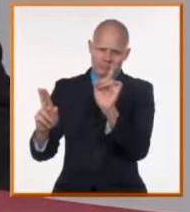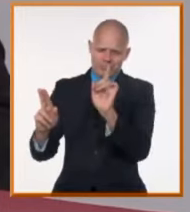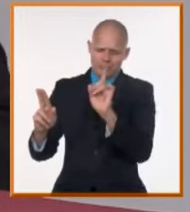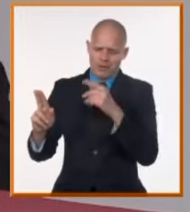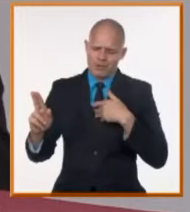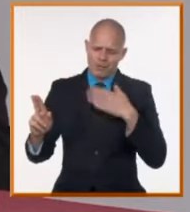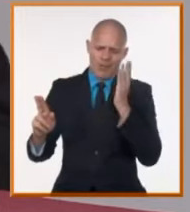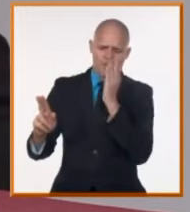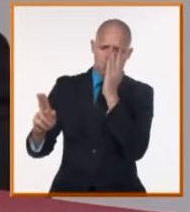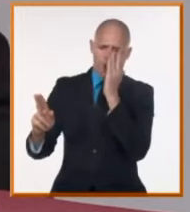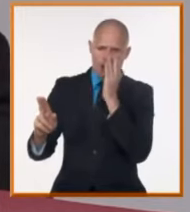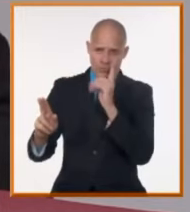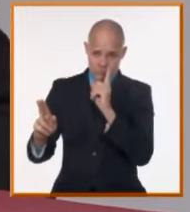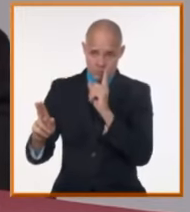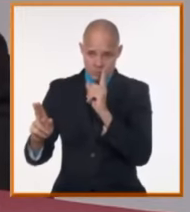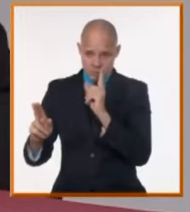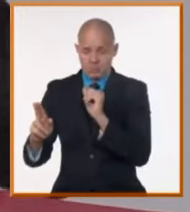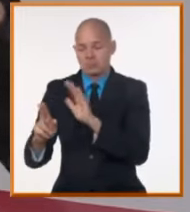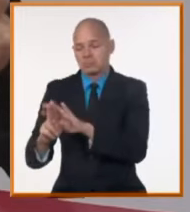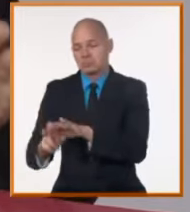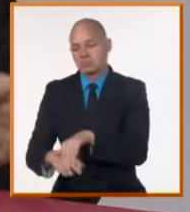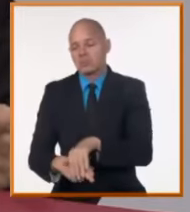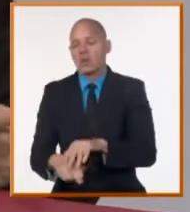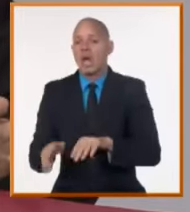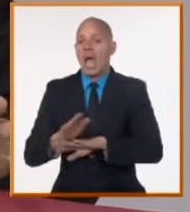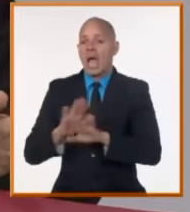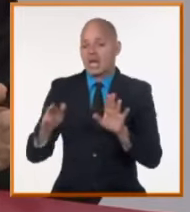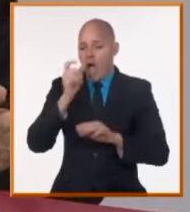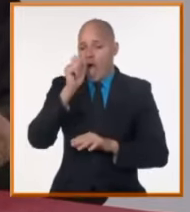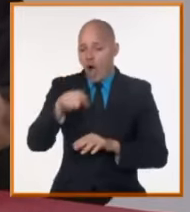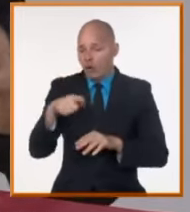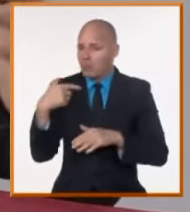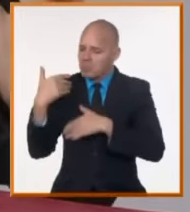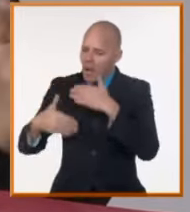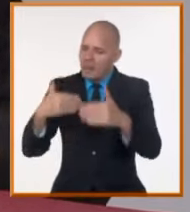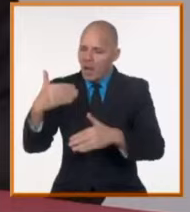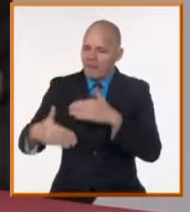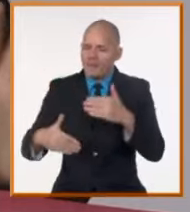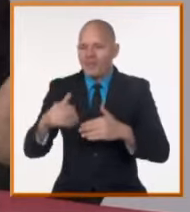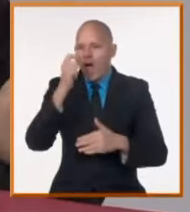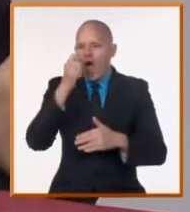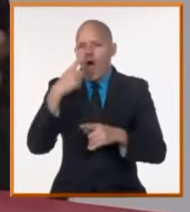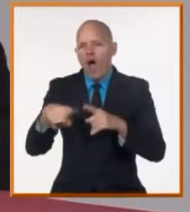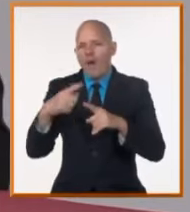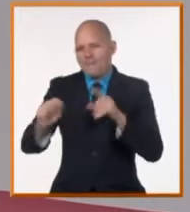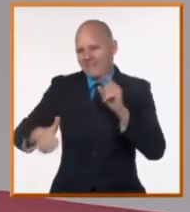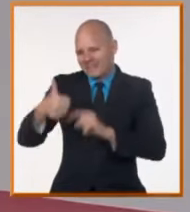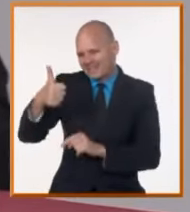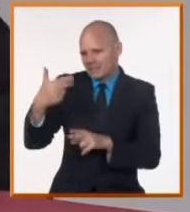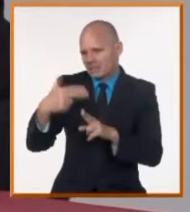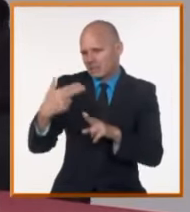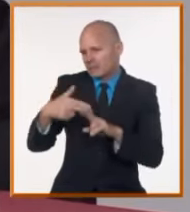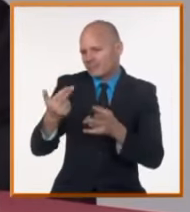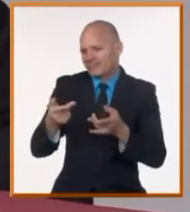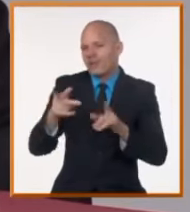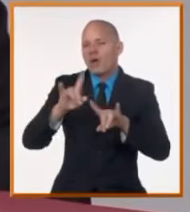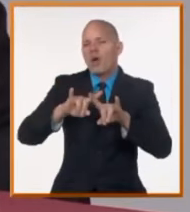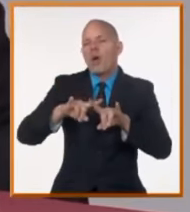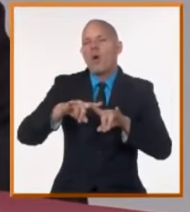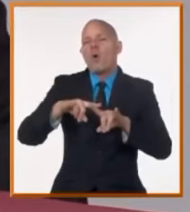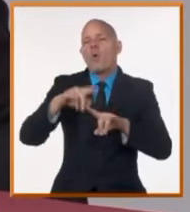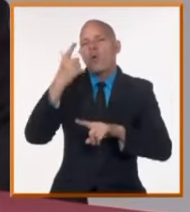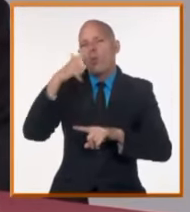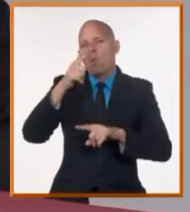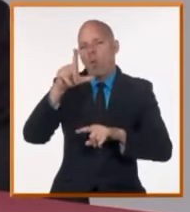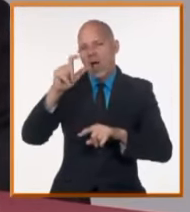Washington, en su discurso de despedida, recomienda no meterse en los enredos extranjeros, sobre todo hablando de